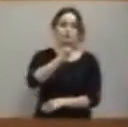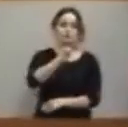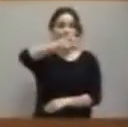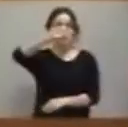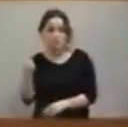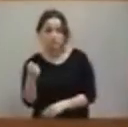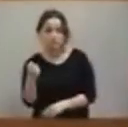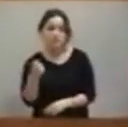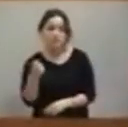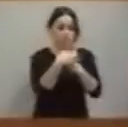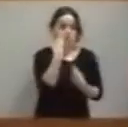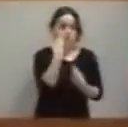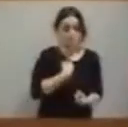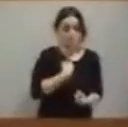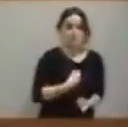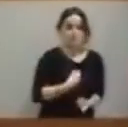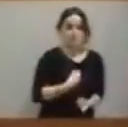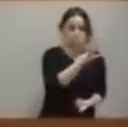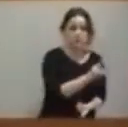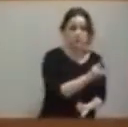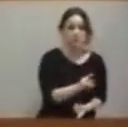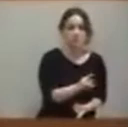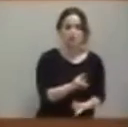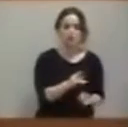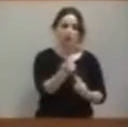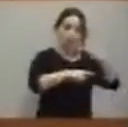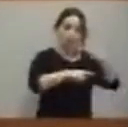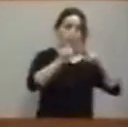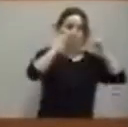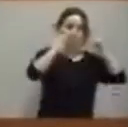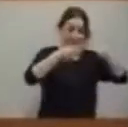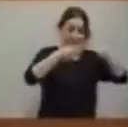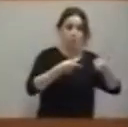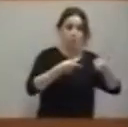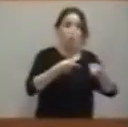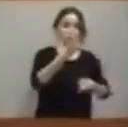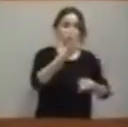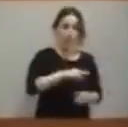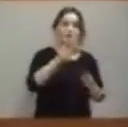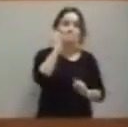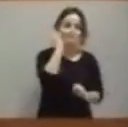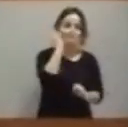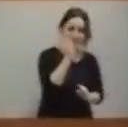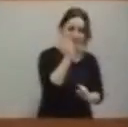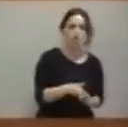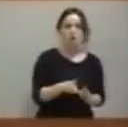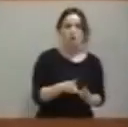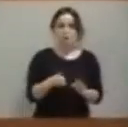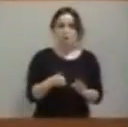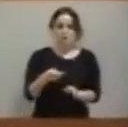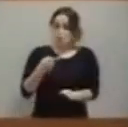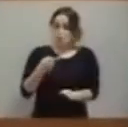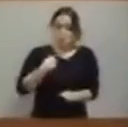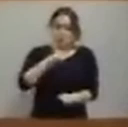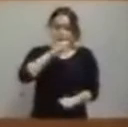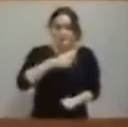en esa misma circunstancia, y lo están, y en algunos casos bastante peor que nosotros, a mí, en todo caso, no me consuela y